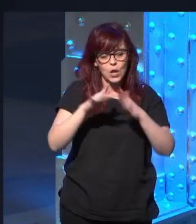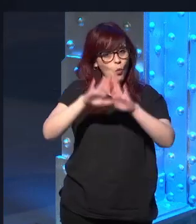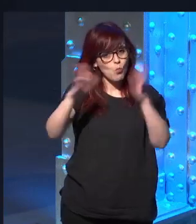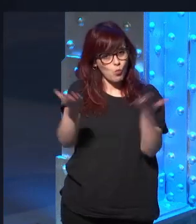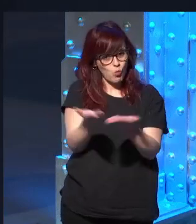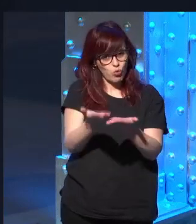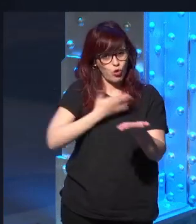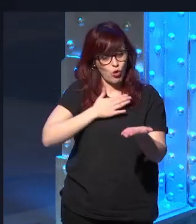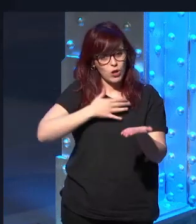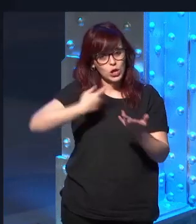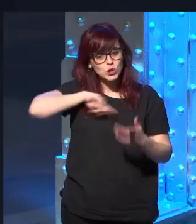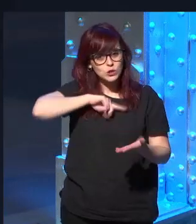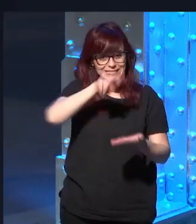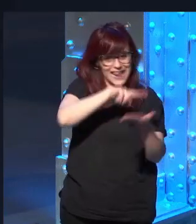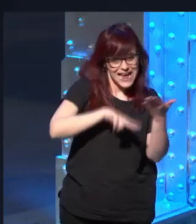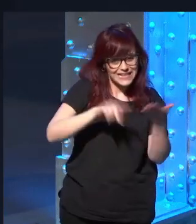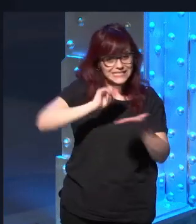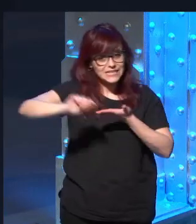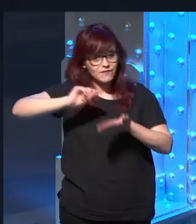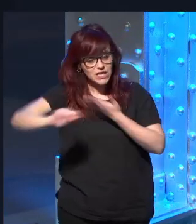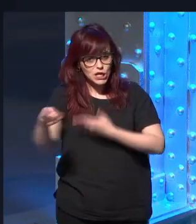que nosotras empezamos a leer y a escribir,